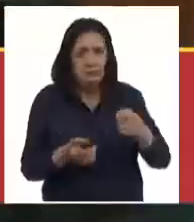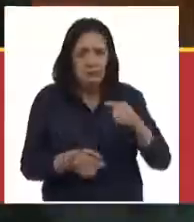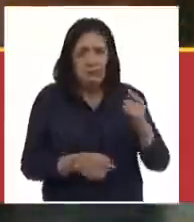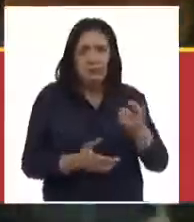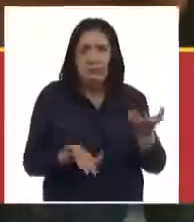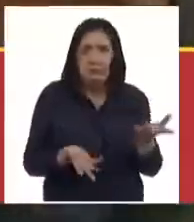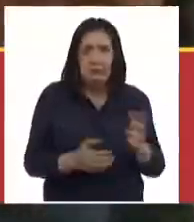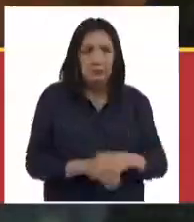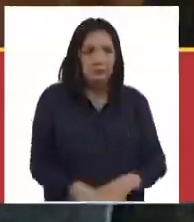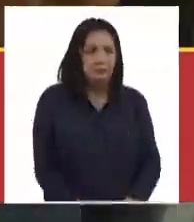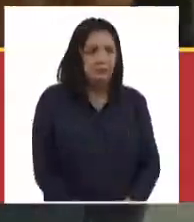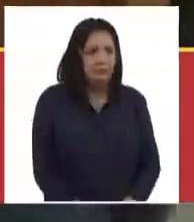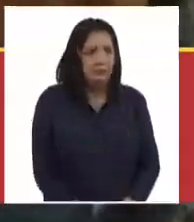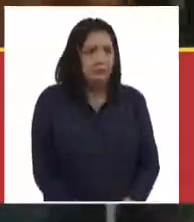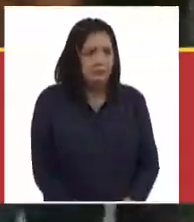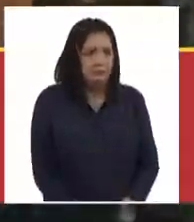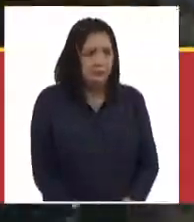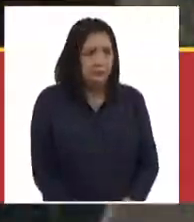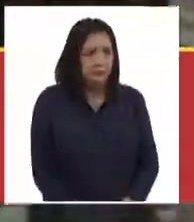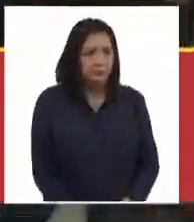acusación.